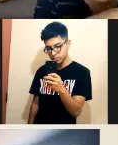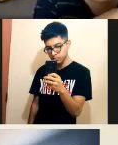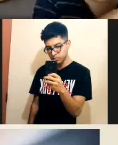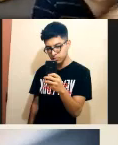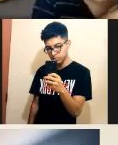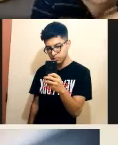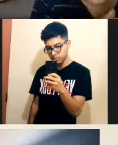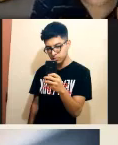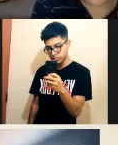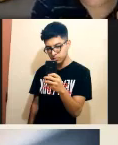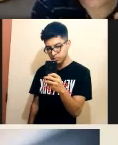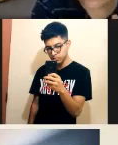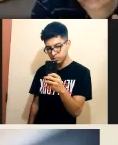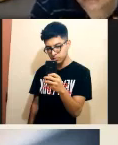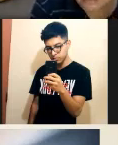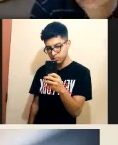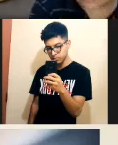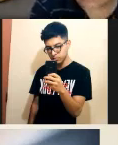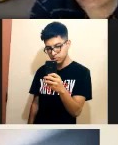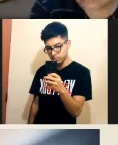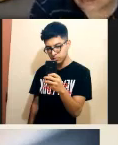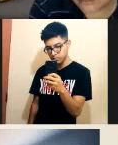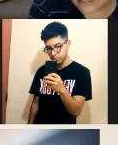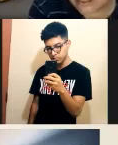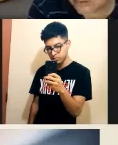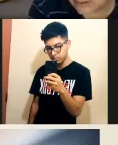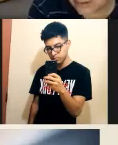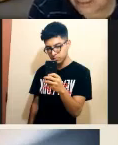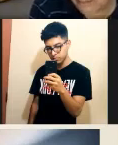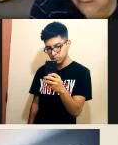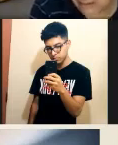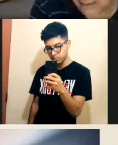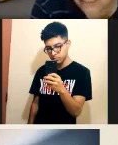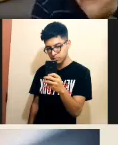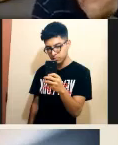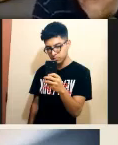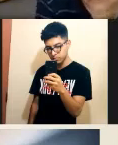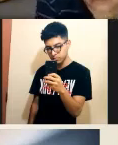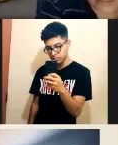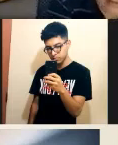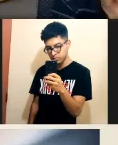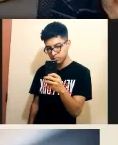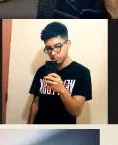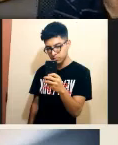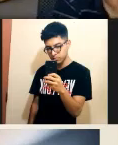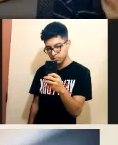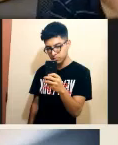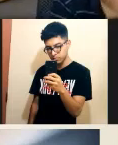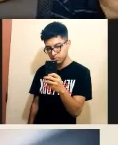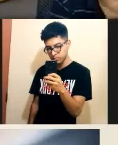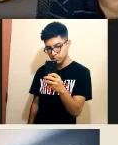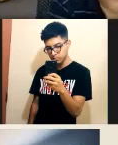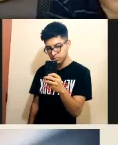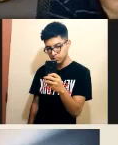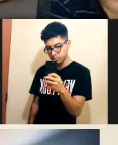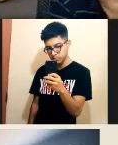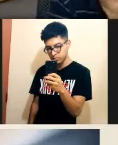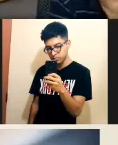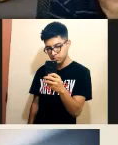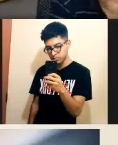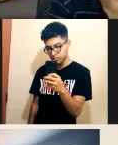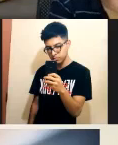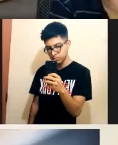madera. Esta madera que está aquí, en realidad no es madera, sino es una madera de ingeniería que sí permite